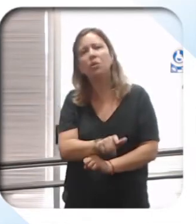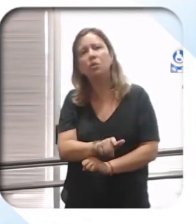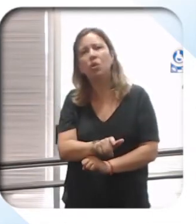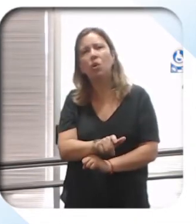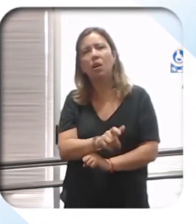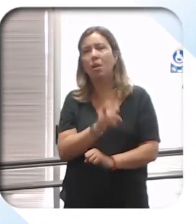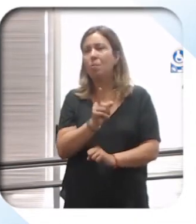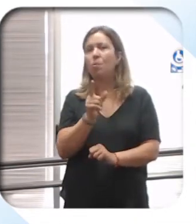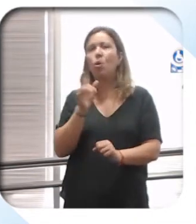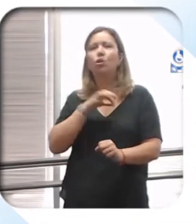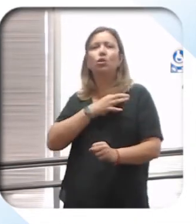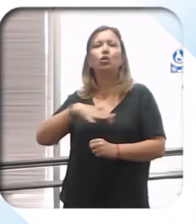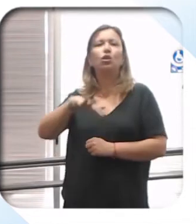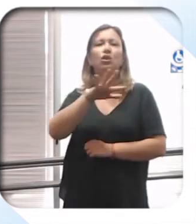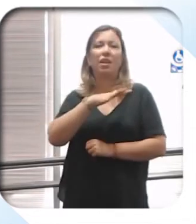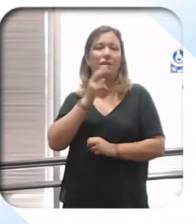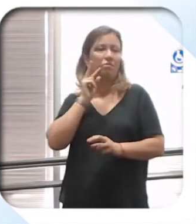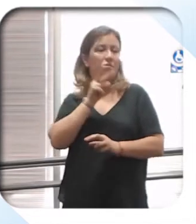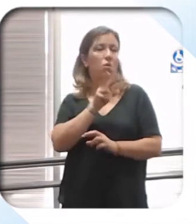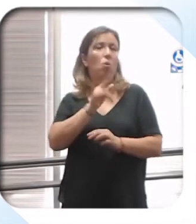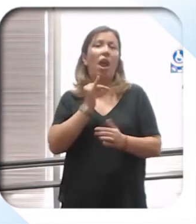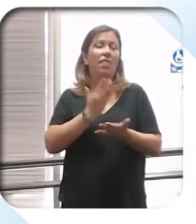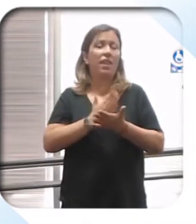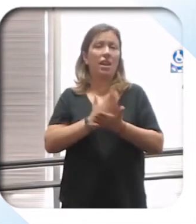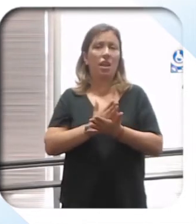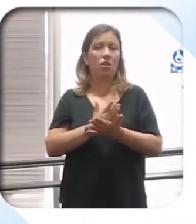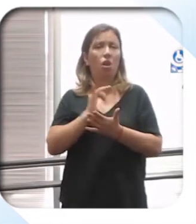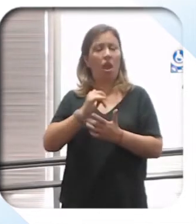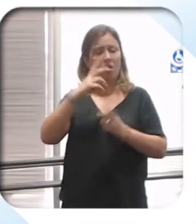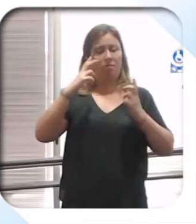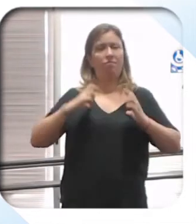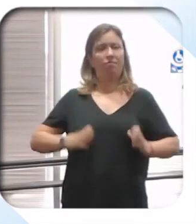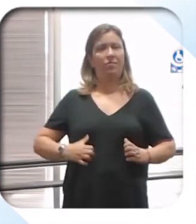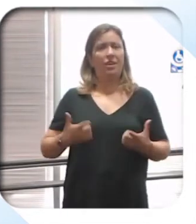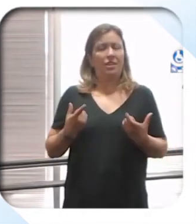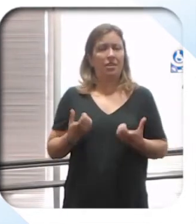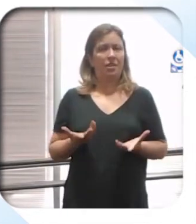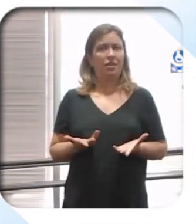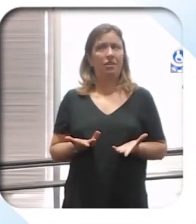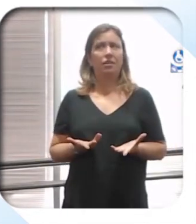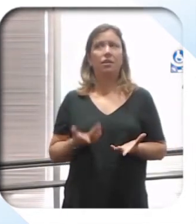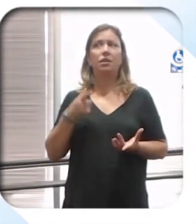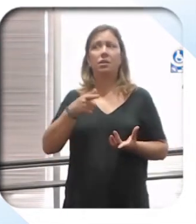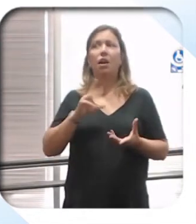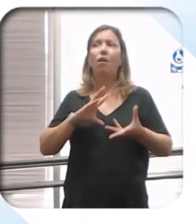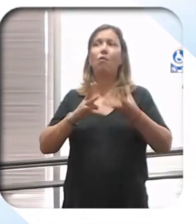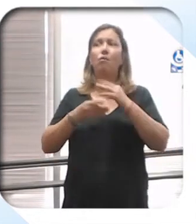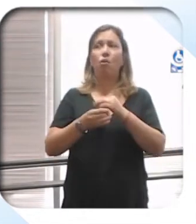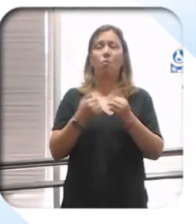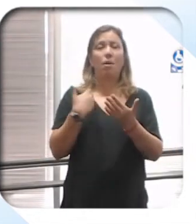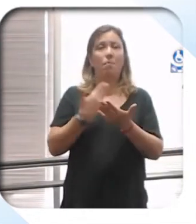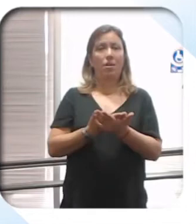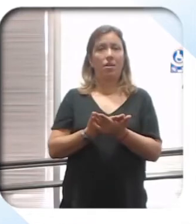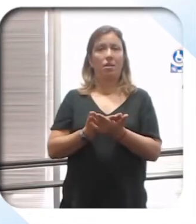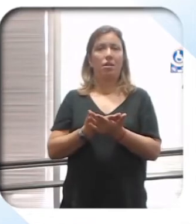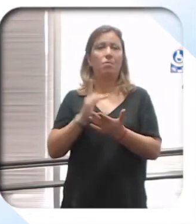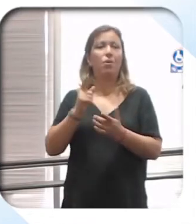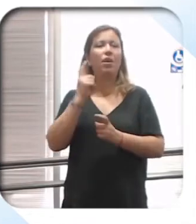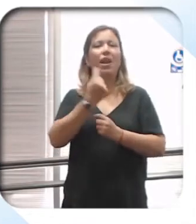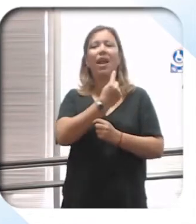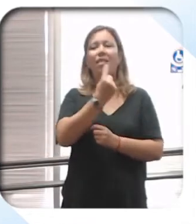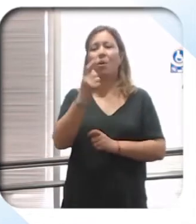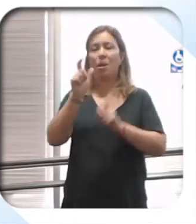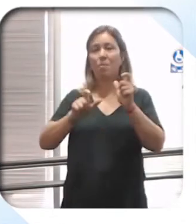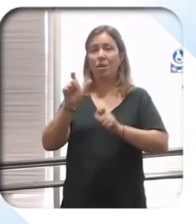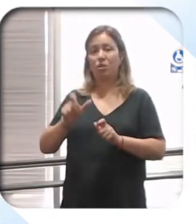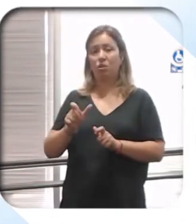la ve el modelo social desde un punto de vista de derechos de dignidad. Este modelo que está planteado desde sus protagonistas, desde